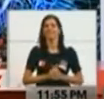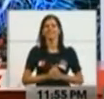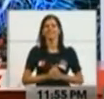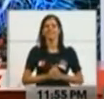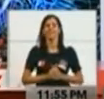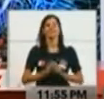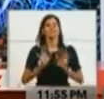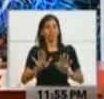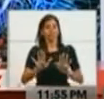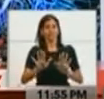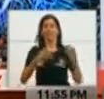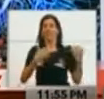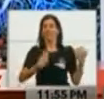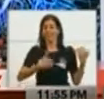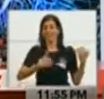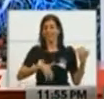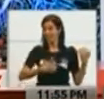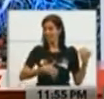Era